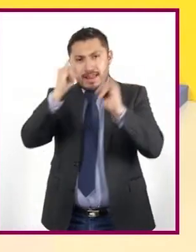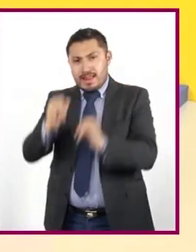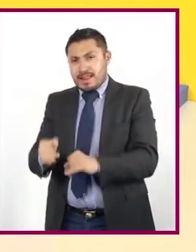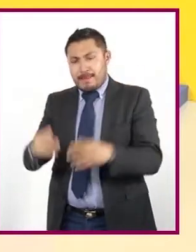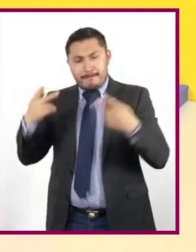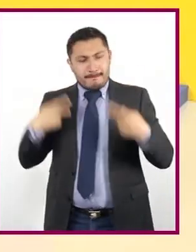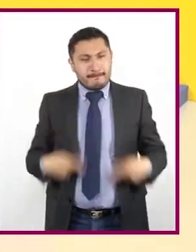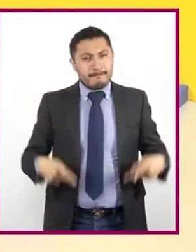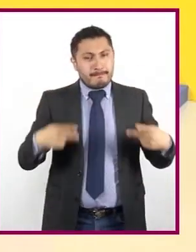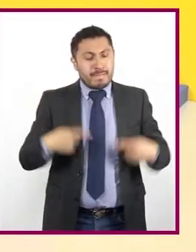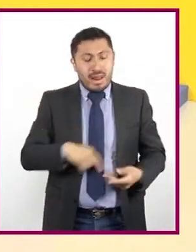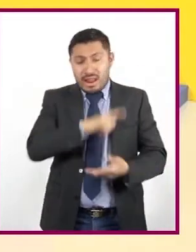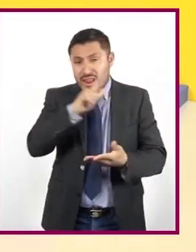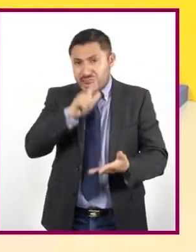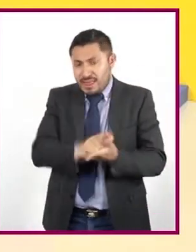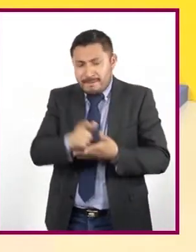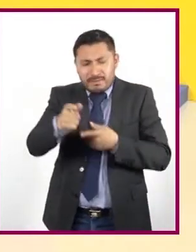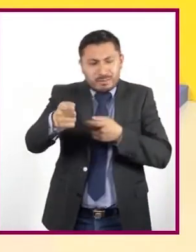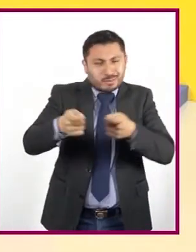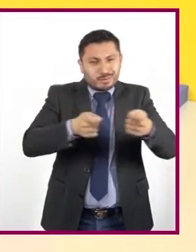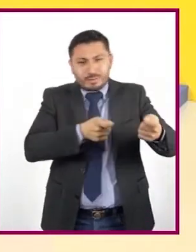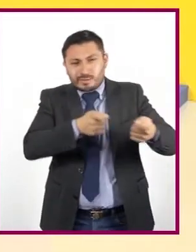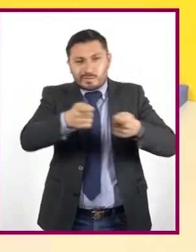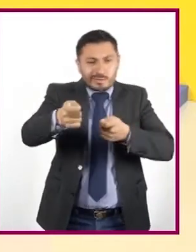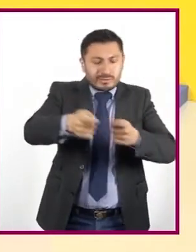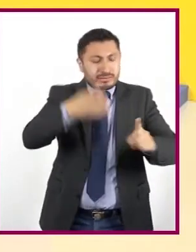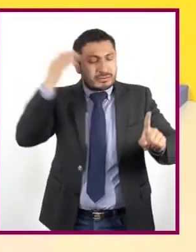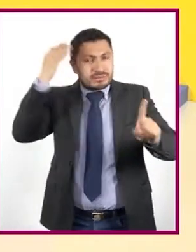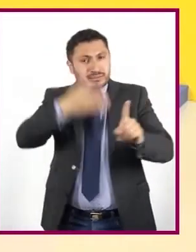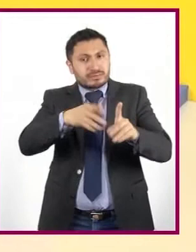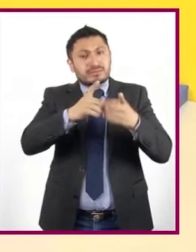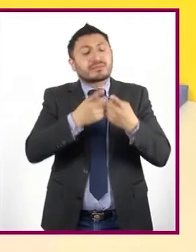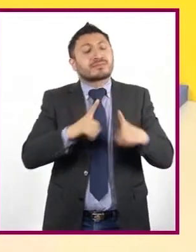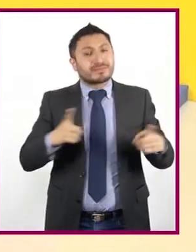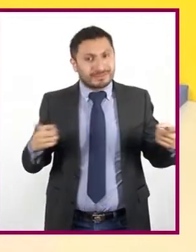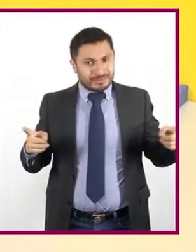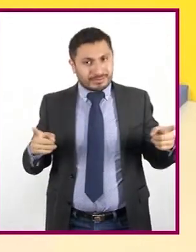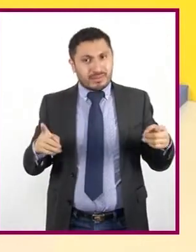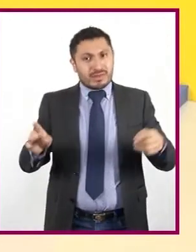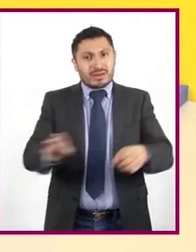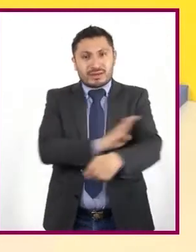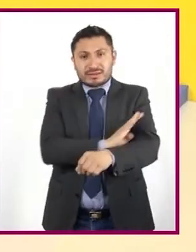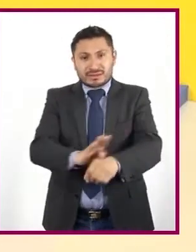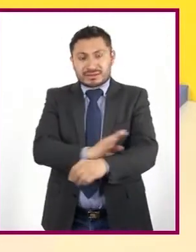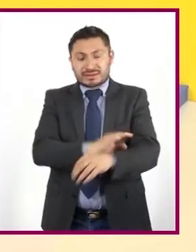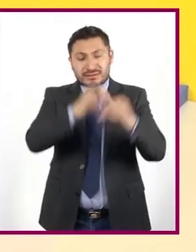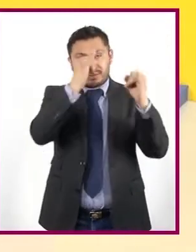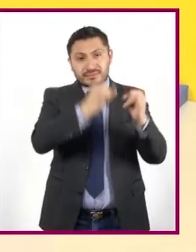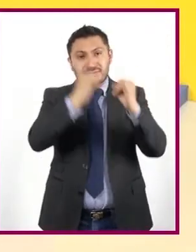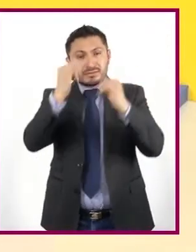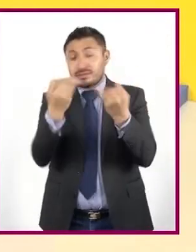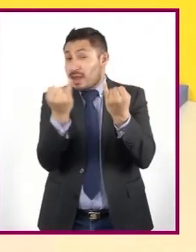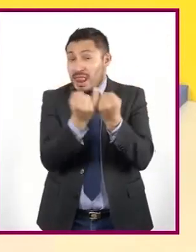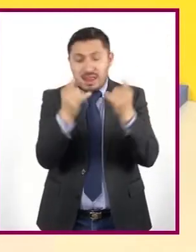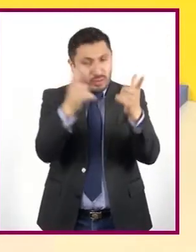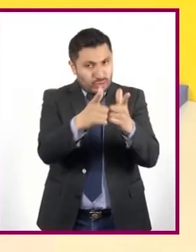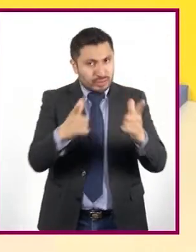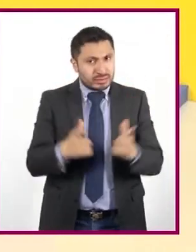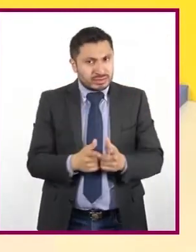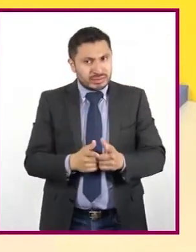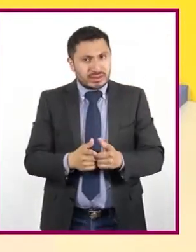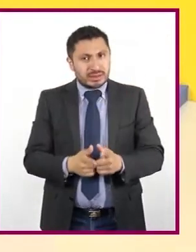persona y las leyes que nos regulan, buscando nuestro desarrollo y el bienestar propio y colectivo.